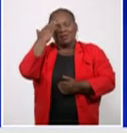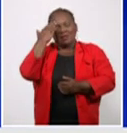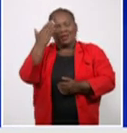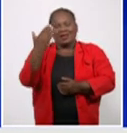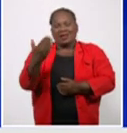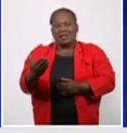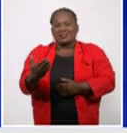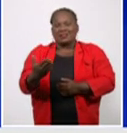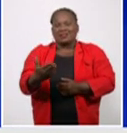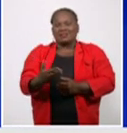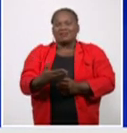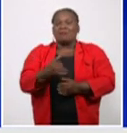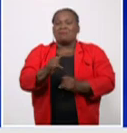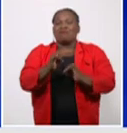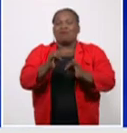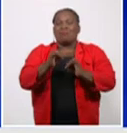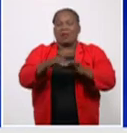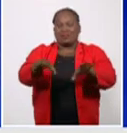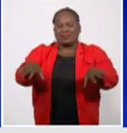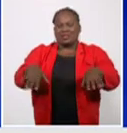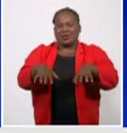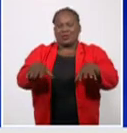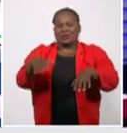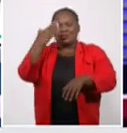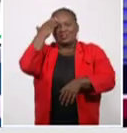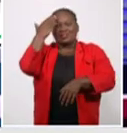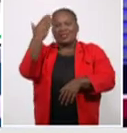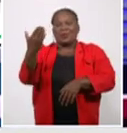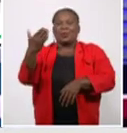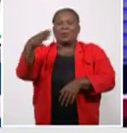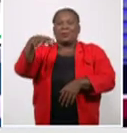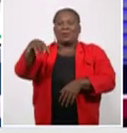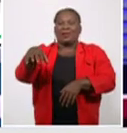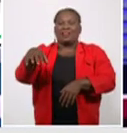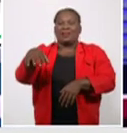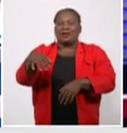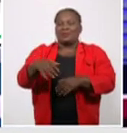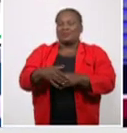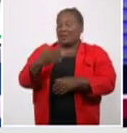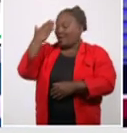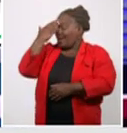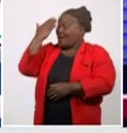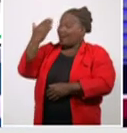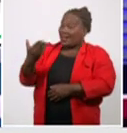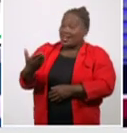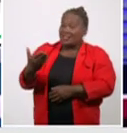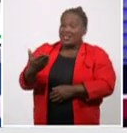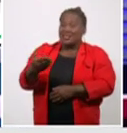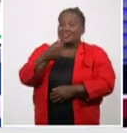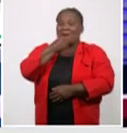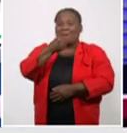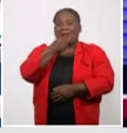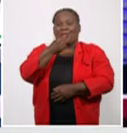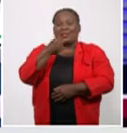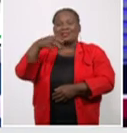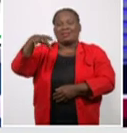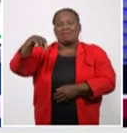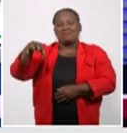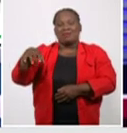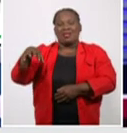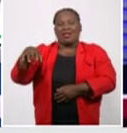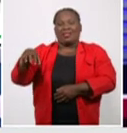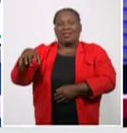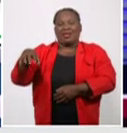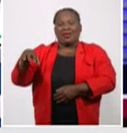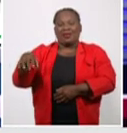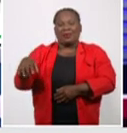la provincia. Nuestro saludo desde Pinar del Río. Gracias a ti, Fátima Rivera Amador, otra vez en nuestra transmisión